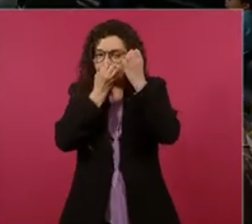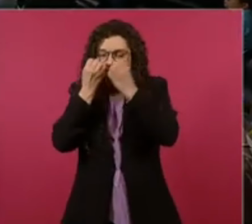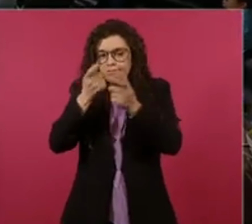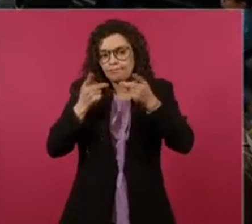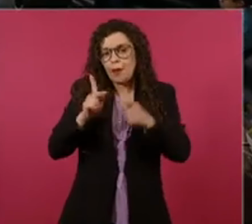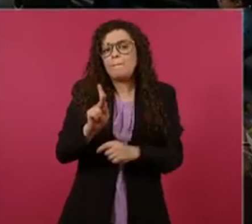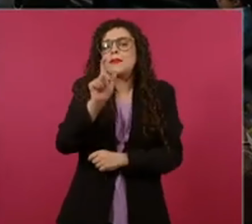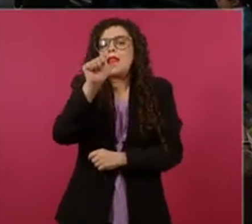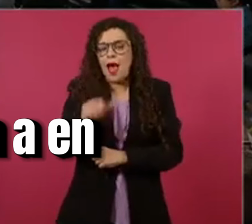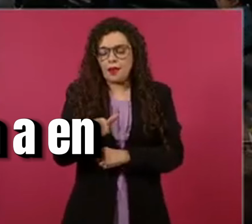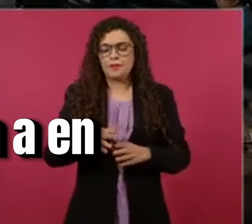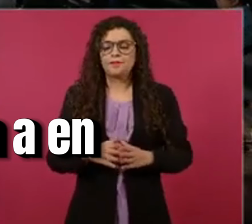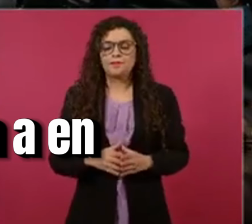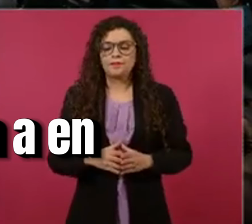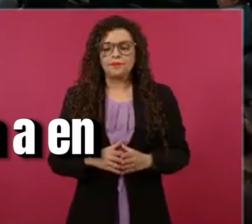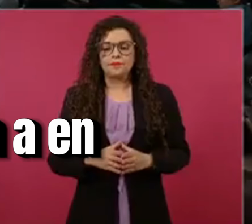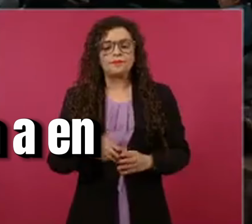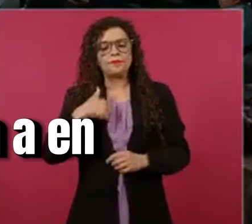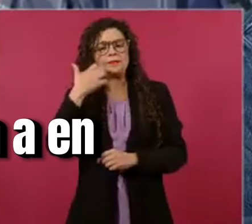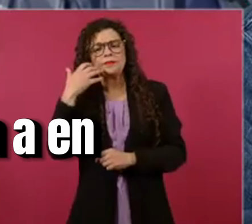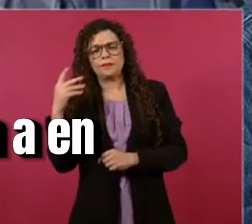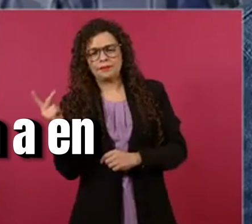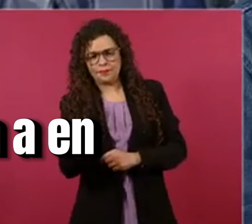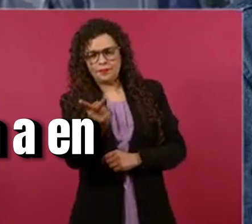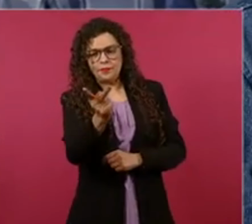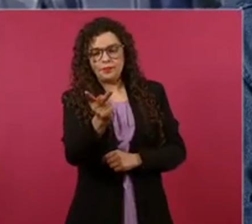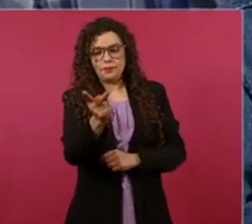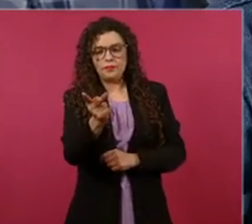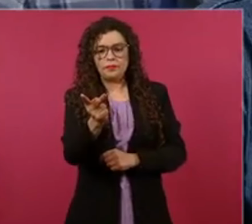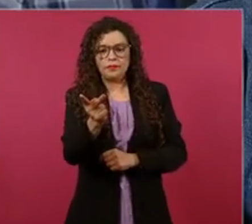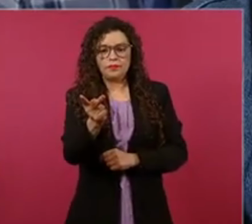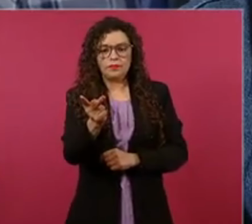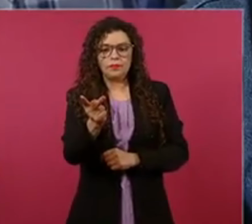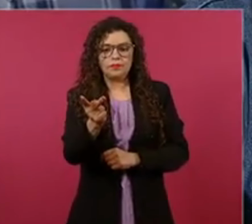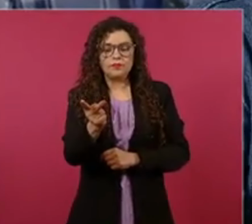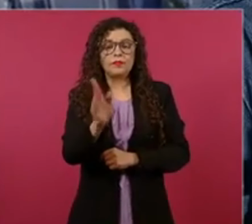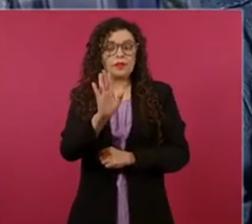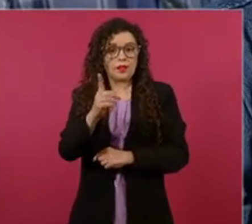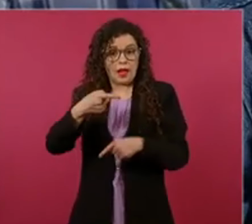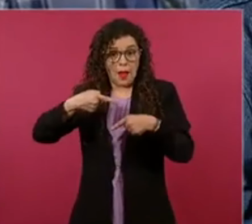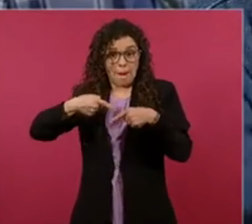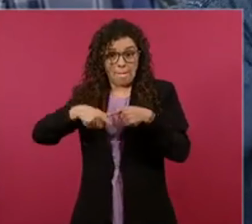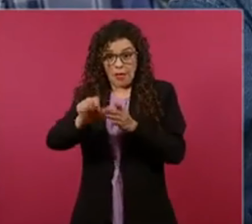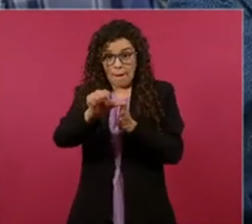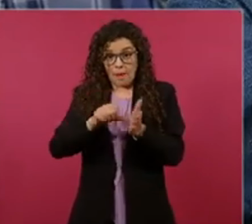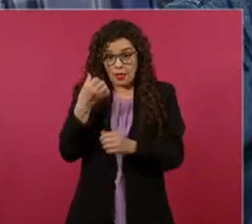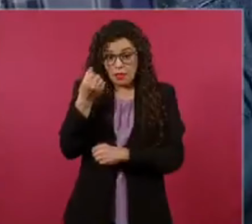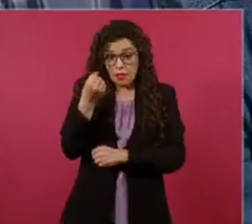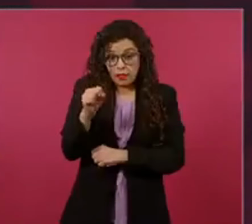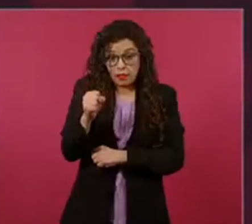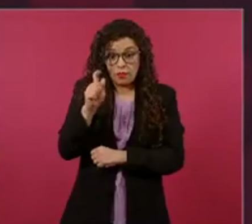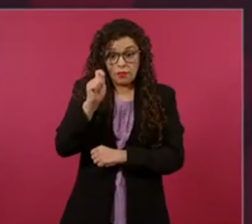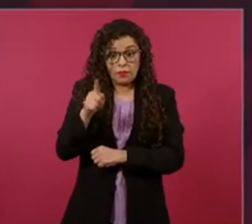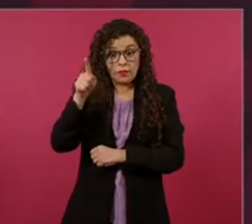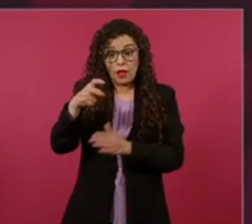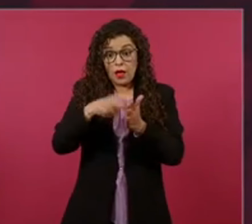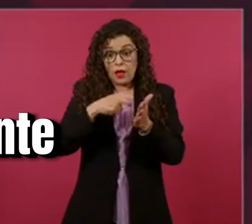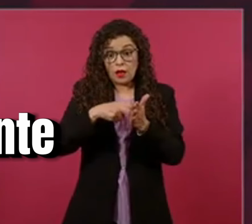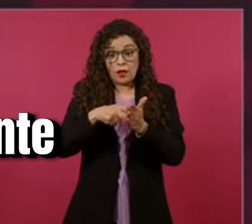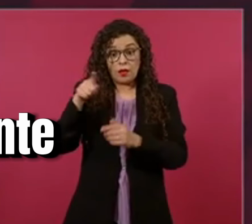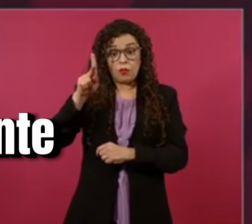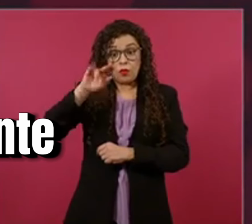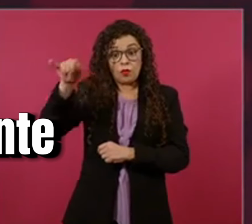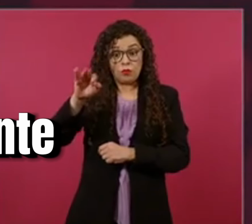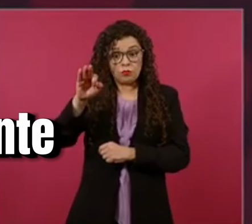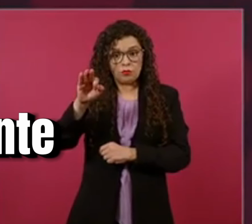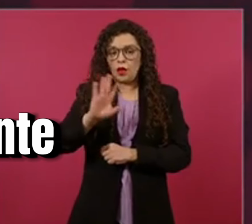más preguntarle, ¿haría este llamado para que se discuta a partir de septiembre esta reforma del Poder Judicial? No, ahora, desde ahora. Desde ahora. Pues entonces, sí, por